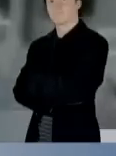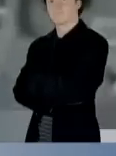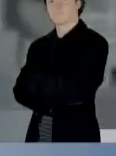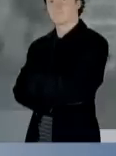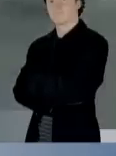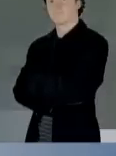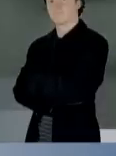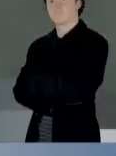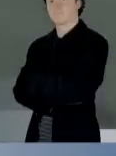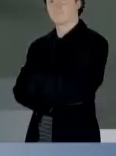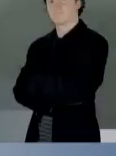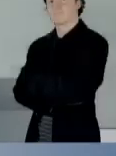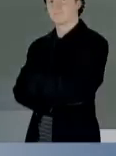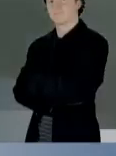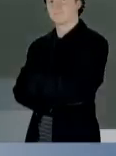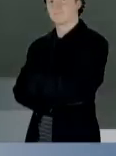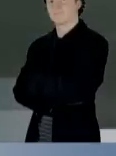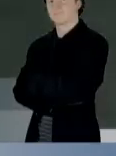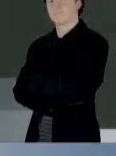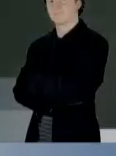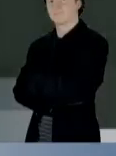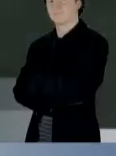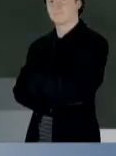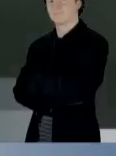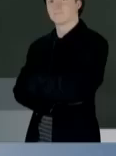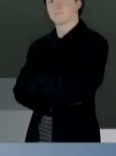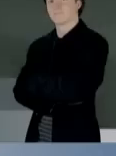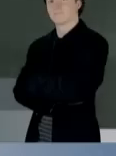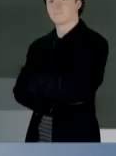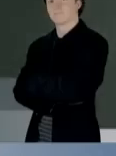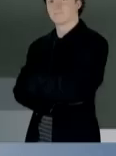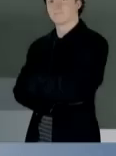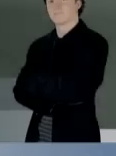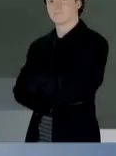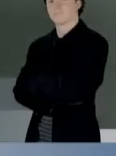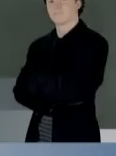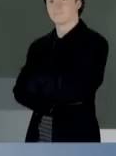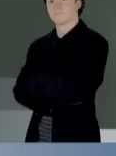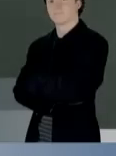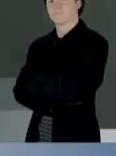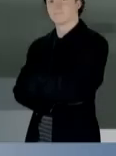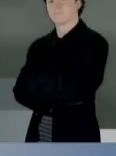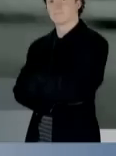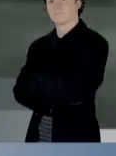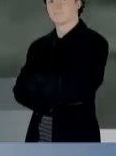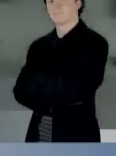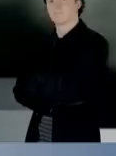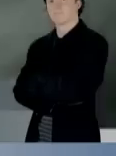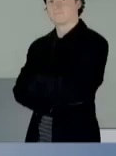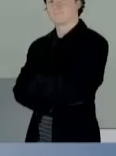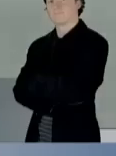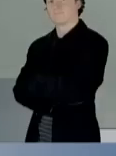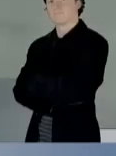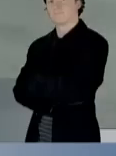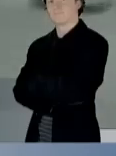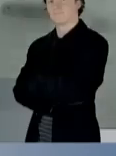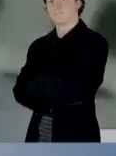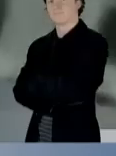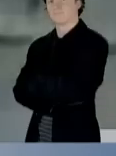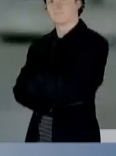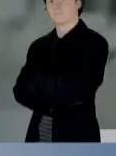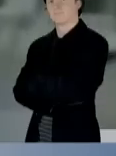hay que decir que tampoco se debe permitir el uso de la violencia en política El golpe es la máxima de la violencia en política por lo